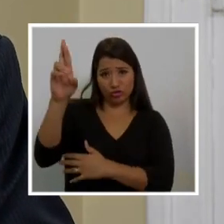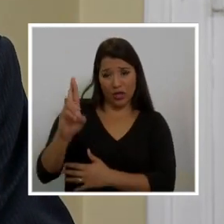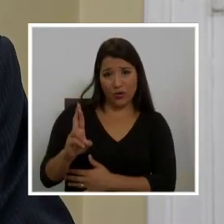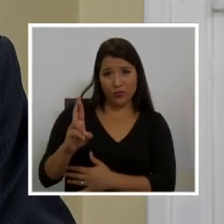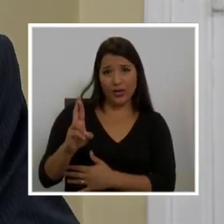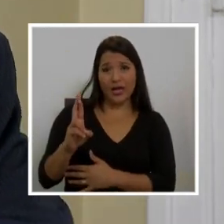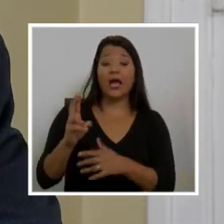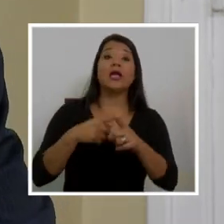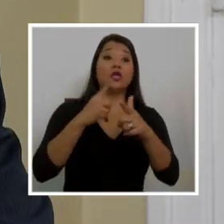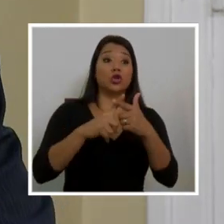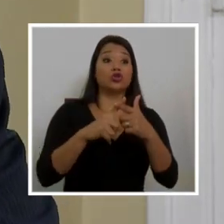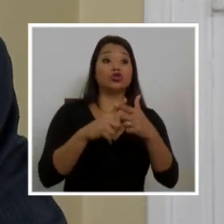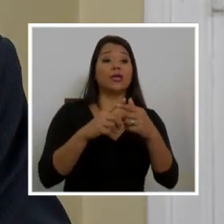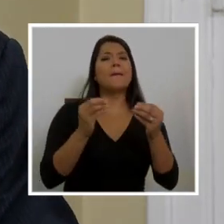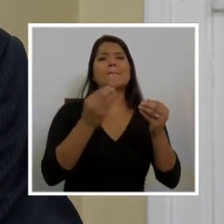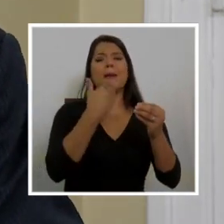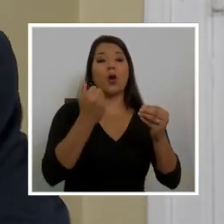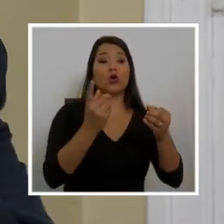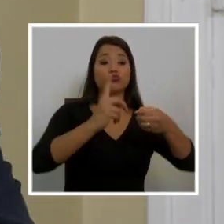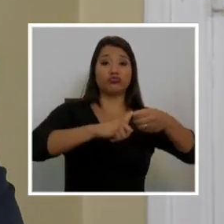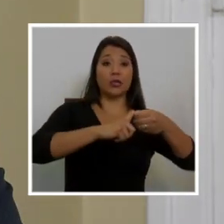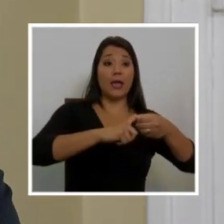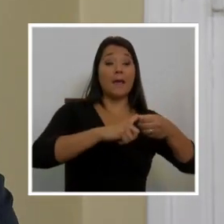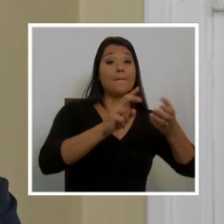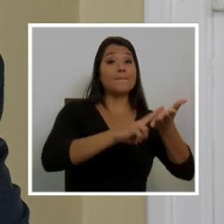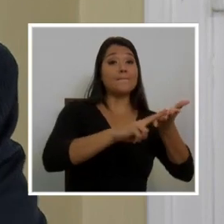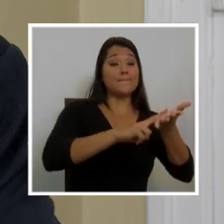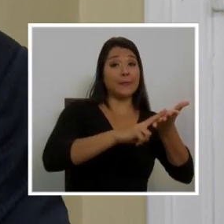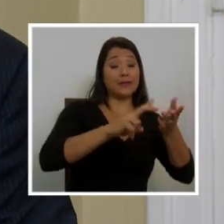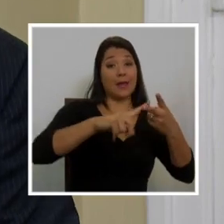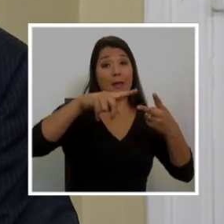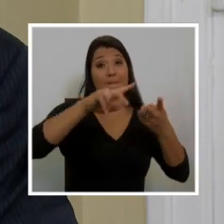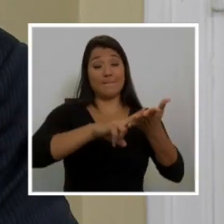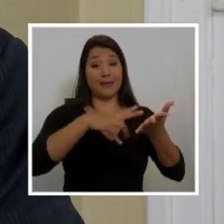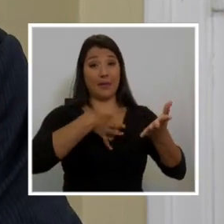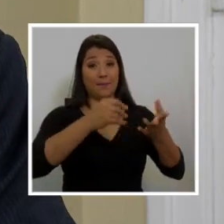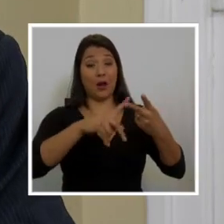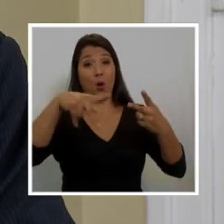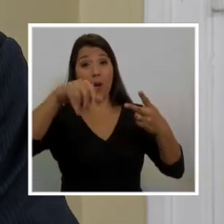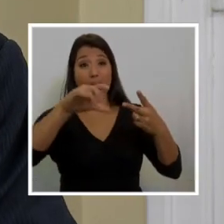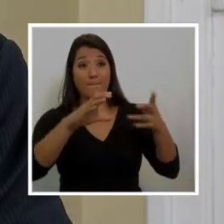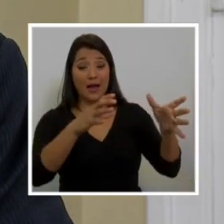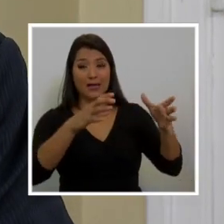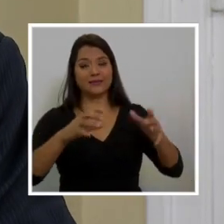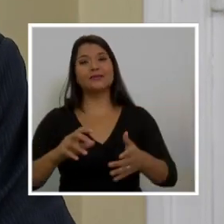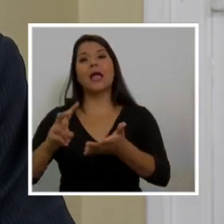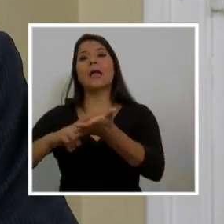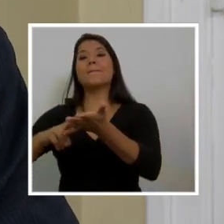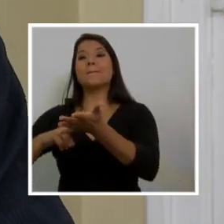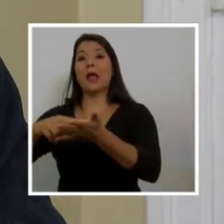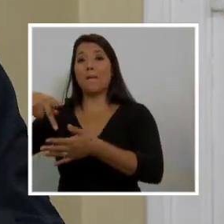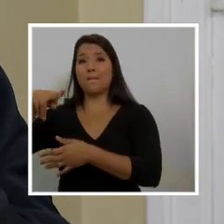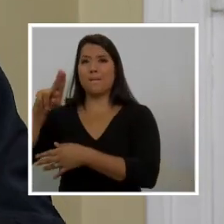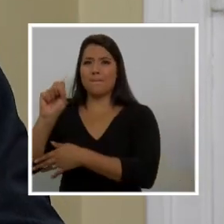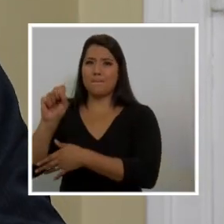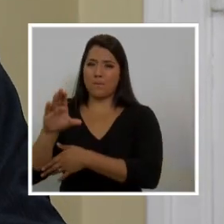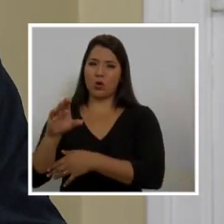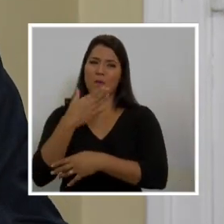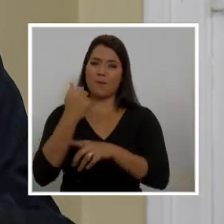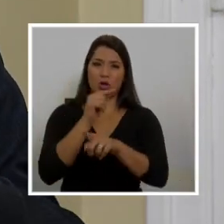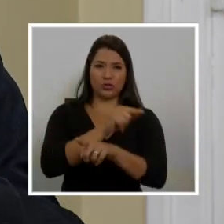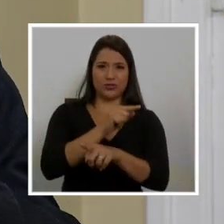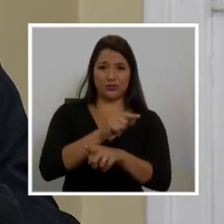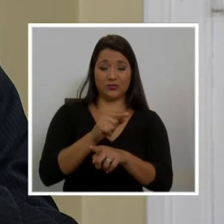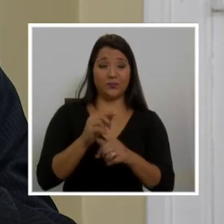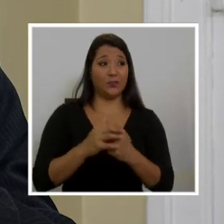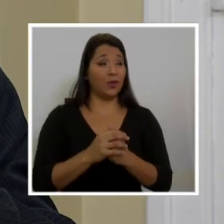paradójicamente, Liberación PAC que Liberación PUS, etcétera. A pesar Ese de que es el están en el cambio gobierno. que se da. A pesar de que están en gobierno. O